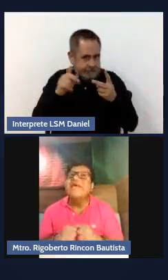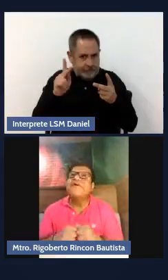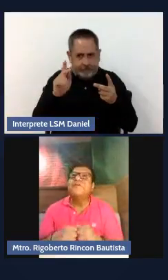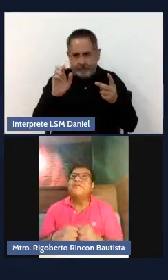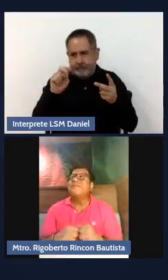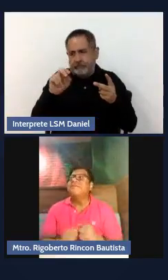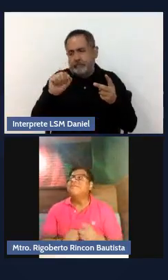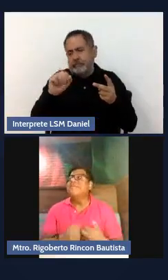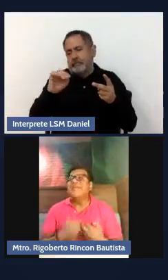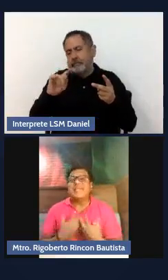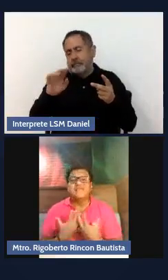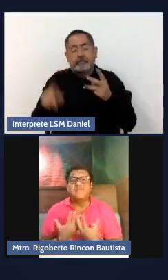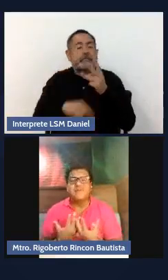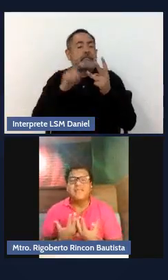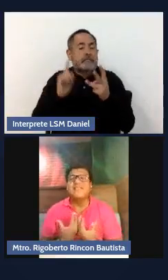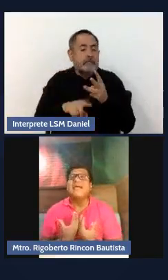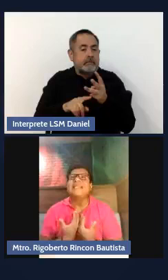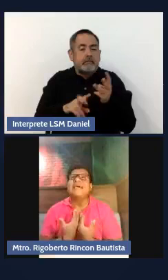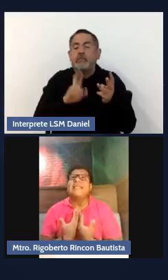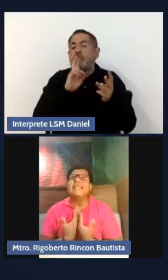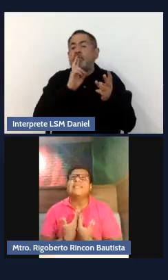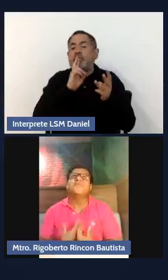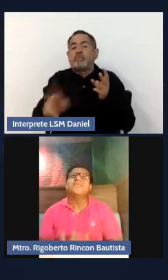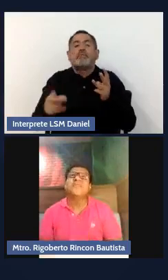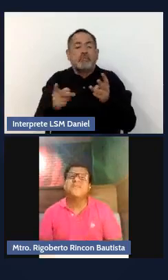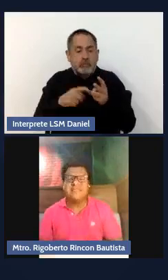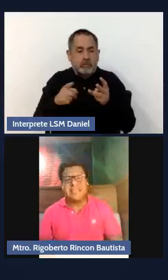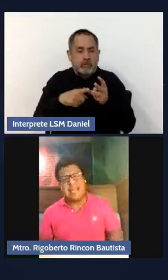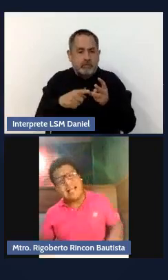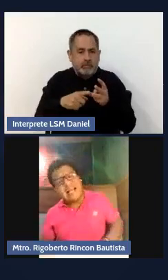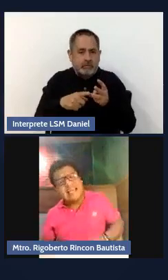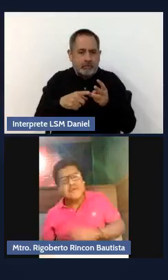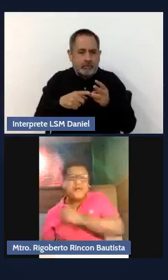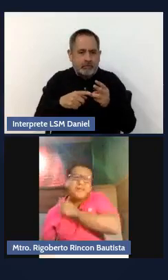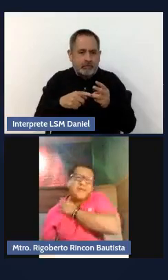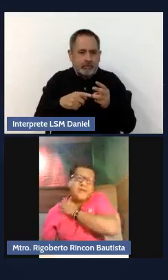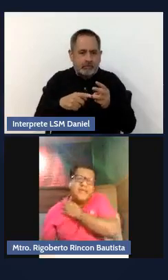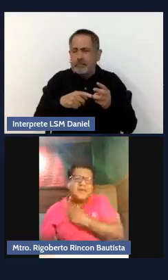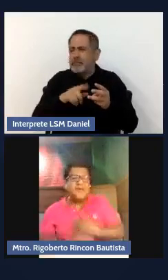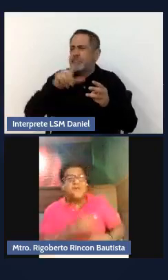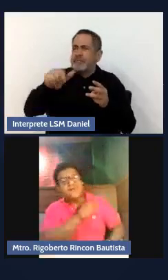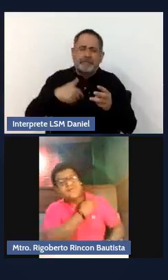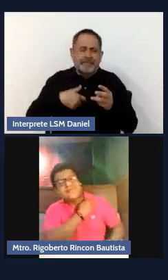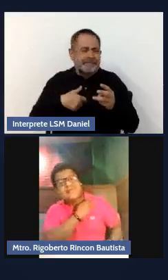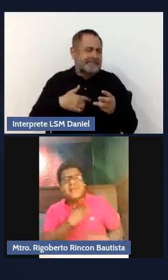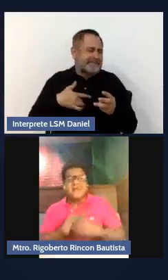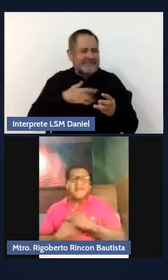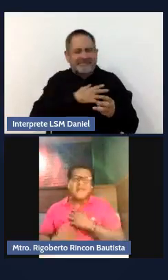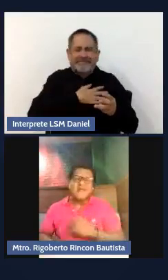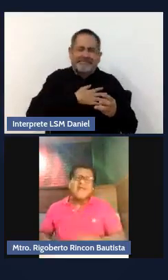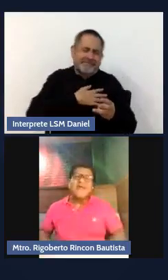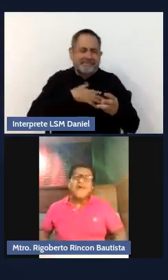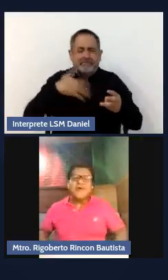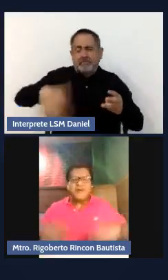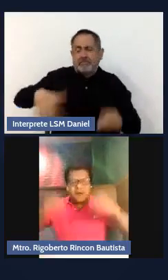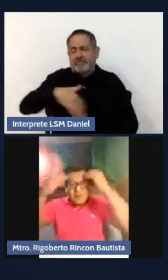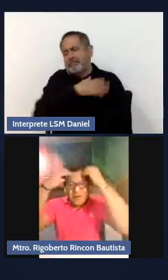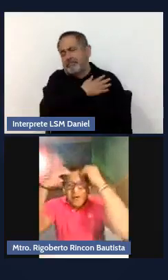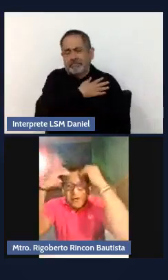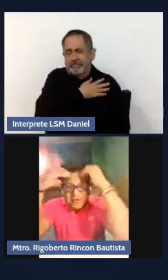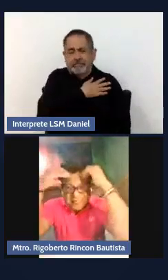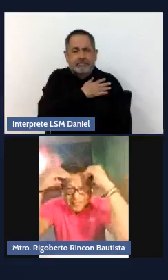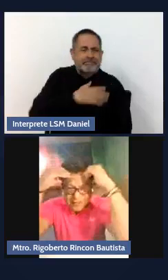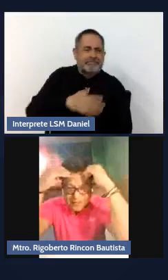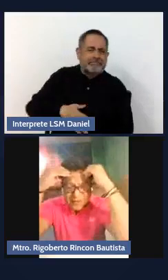completamente la respuesta física. Ay, creo que me duele el hombro, ¿no? O creo que a lo mejor me siento un